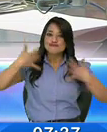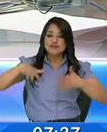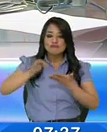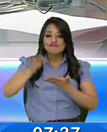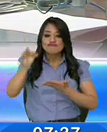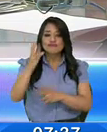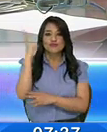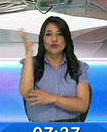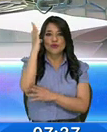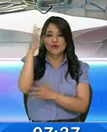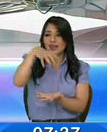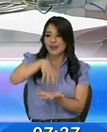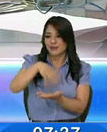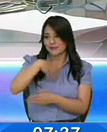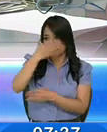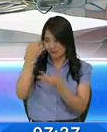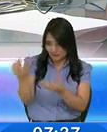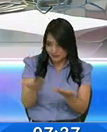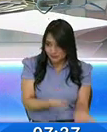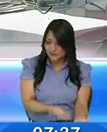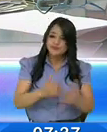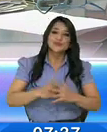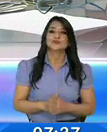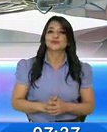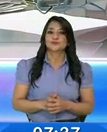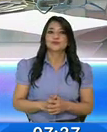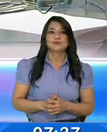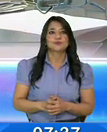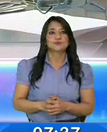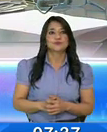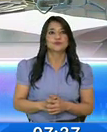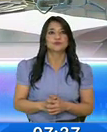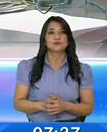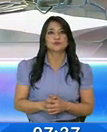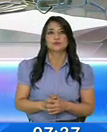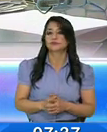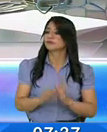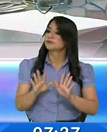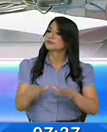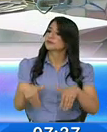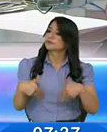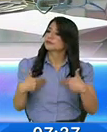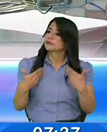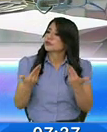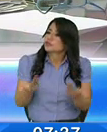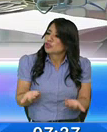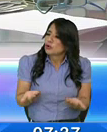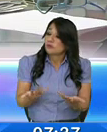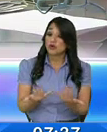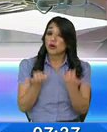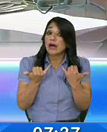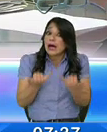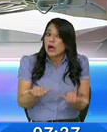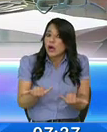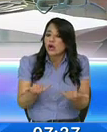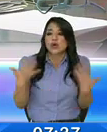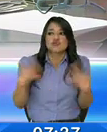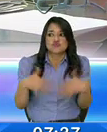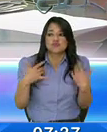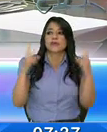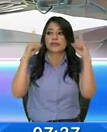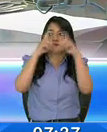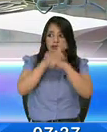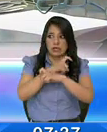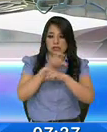tungurahua asambleísta fernando callejas cómo enfrentar estos momentos un gran desafío entre